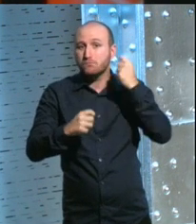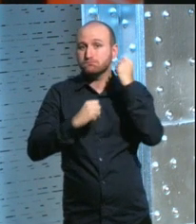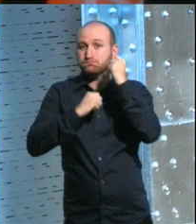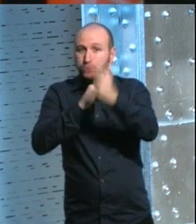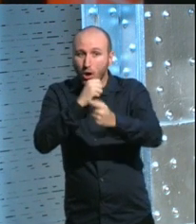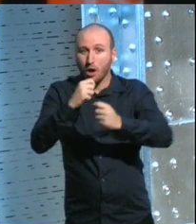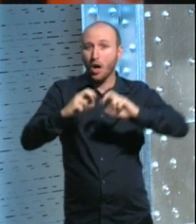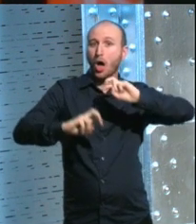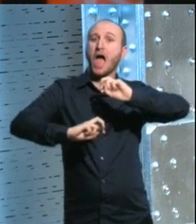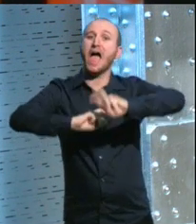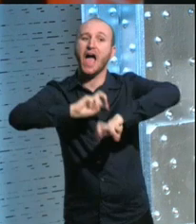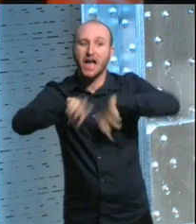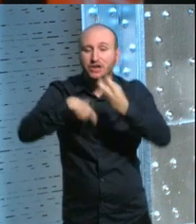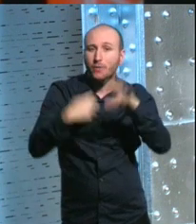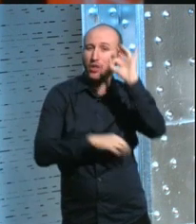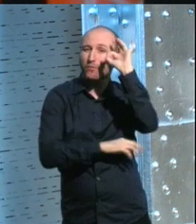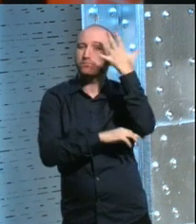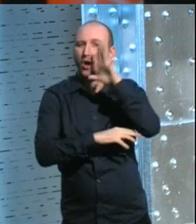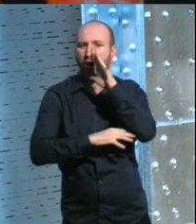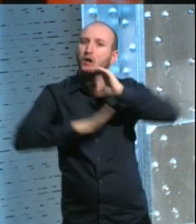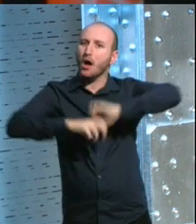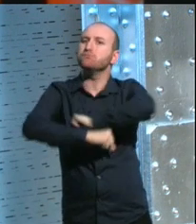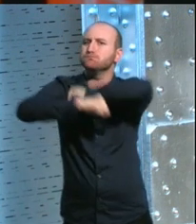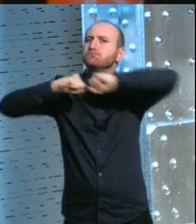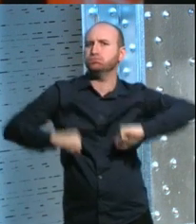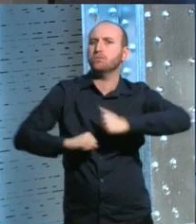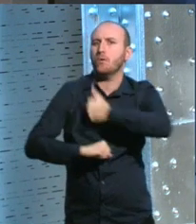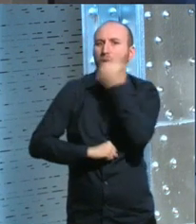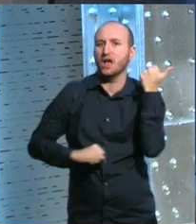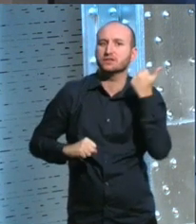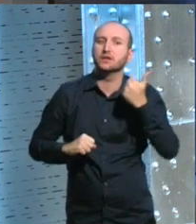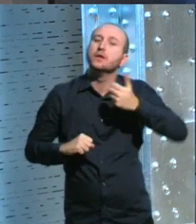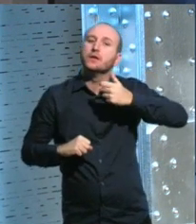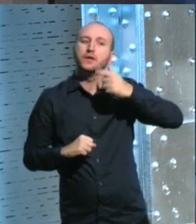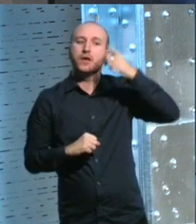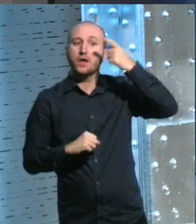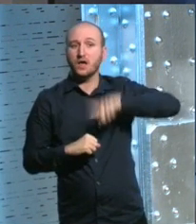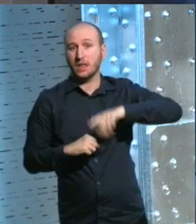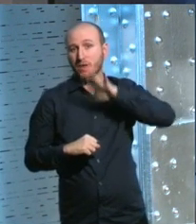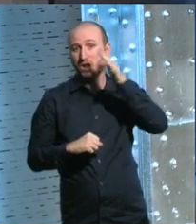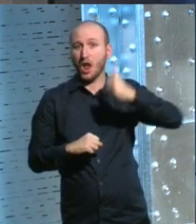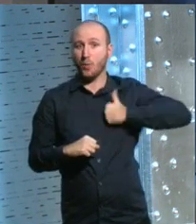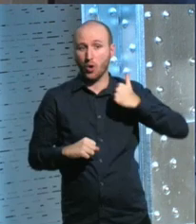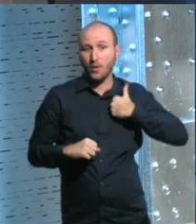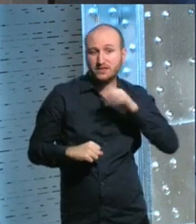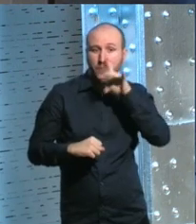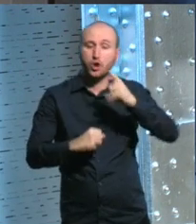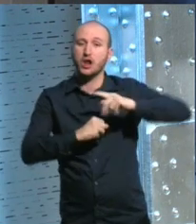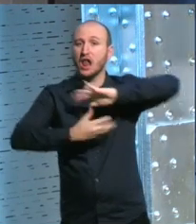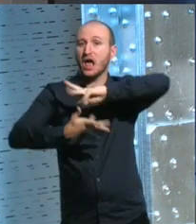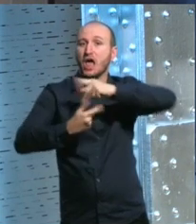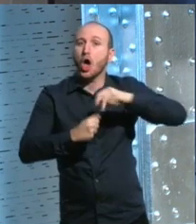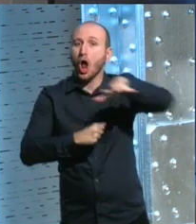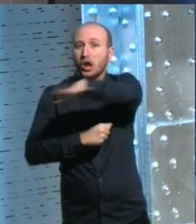trabajando a la innovación que más impacto podría tener. Utiliza la geolocalización.